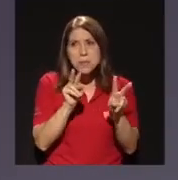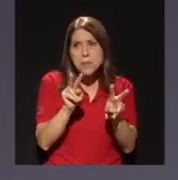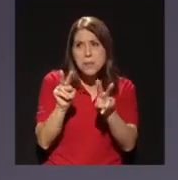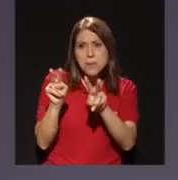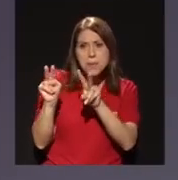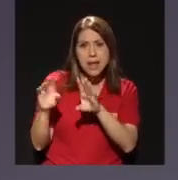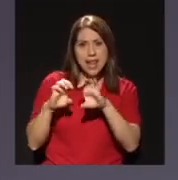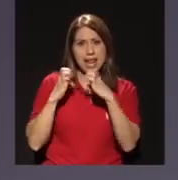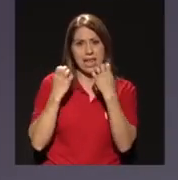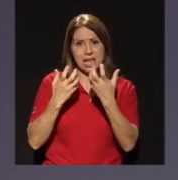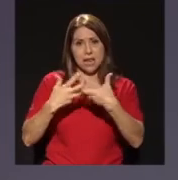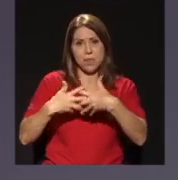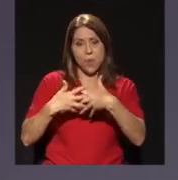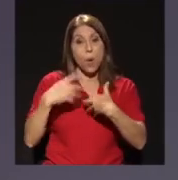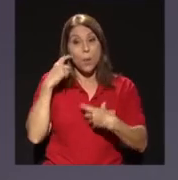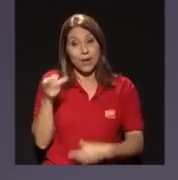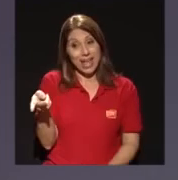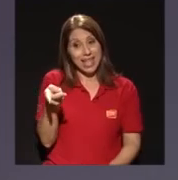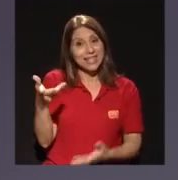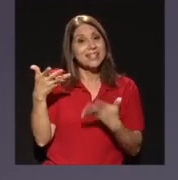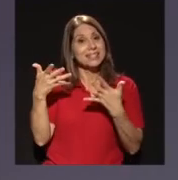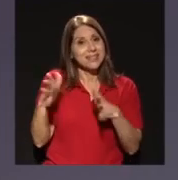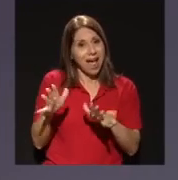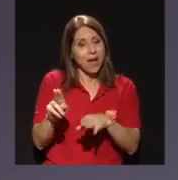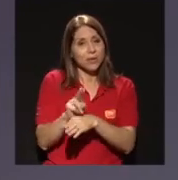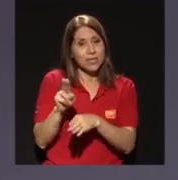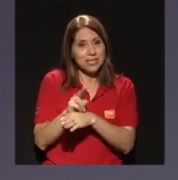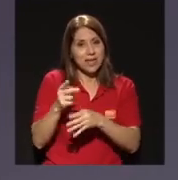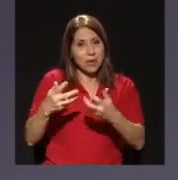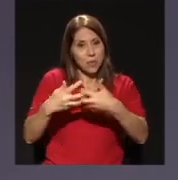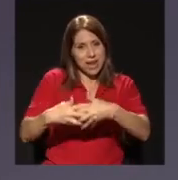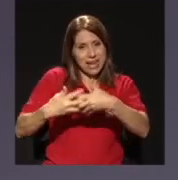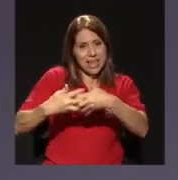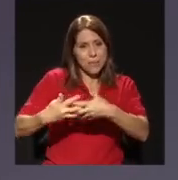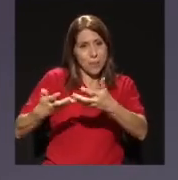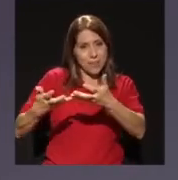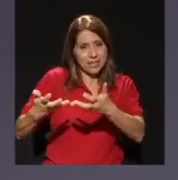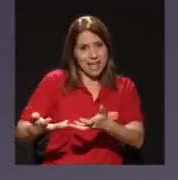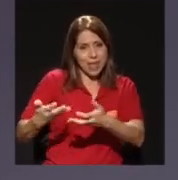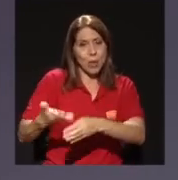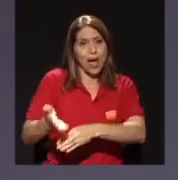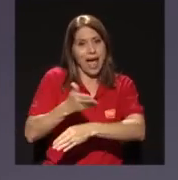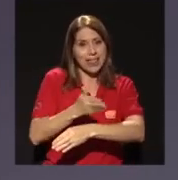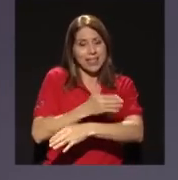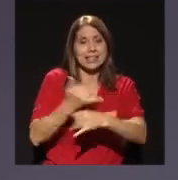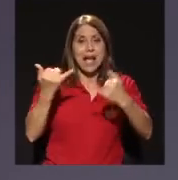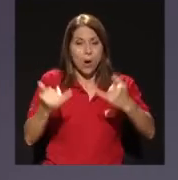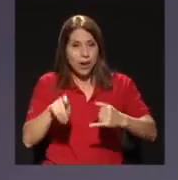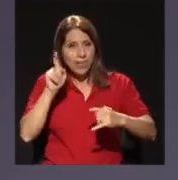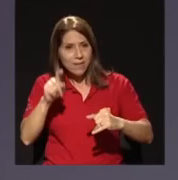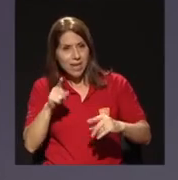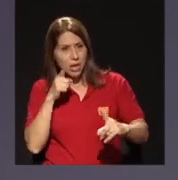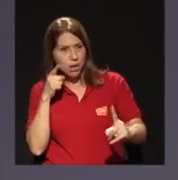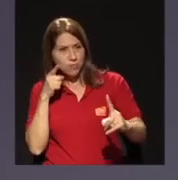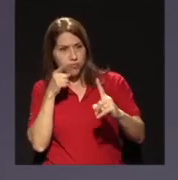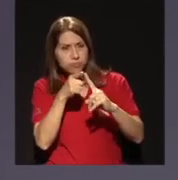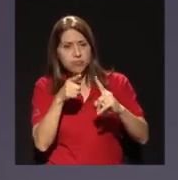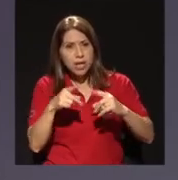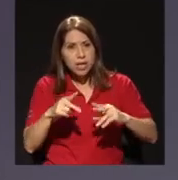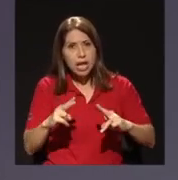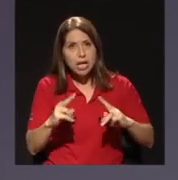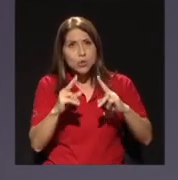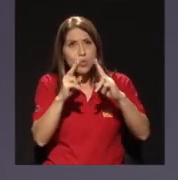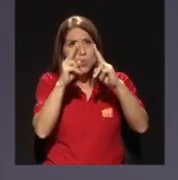ya manejan un equipo pesado antes de. Y ahora falta conocer este directamente. Pero yo también